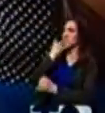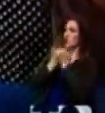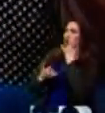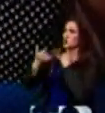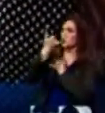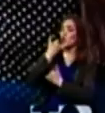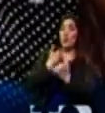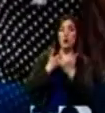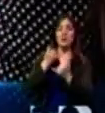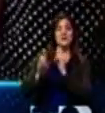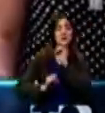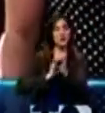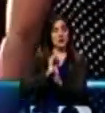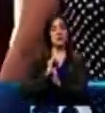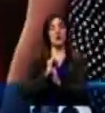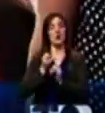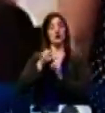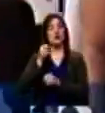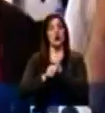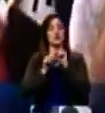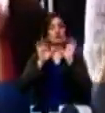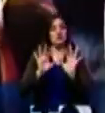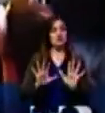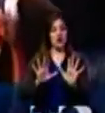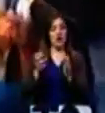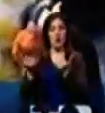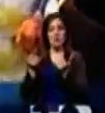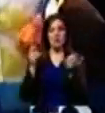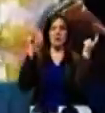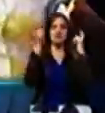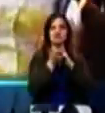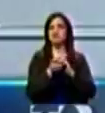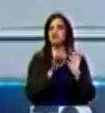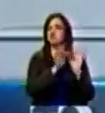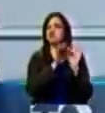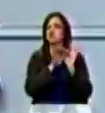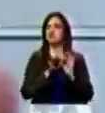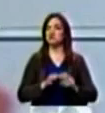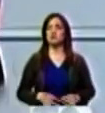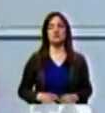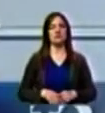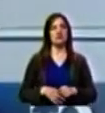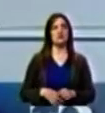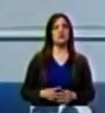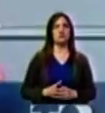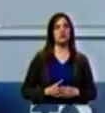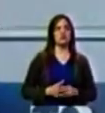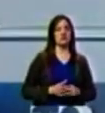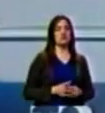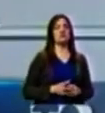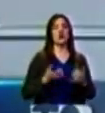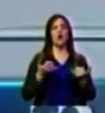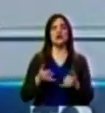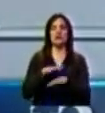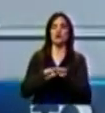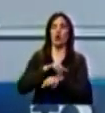habrían cometido en relaciones internacionales durante los últimos 10 años y ahora sí, voltear la página. Que ahora sí, hoy sí, sin demorarse